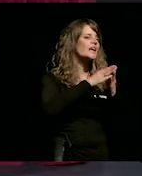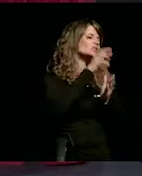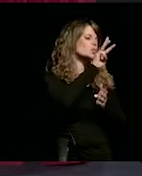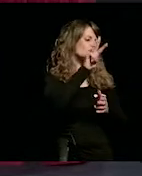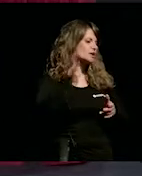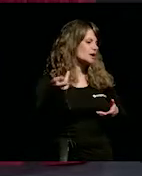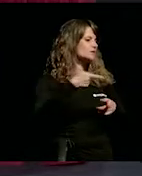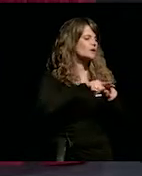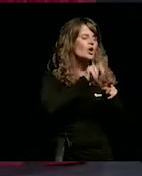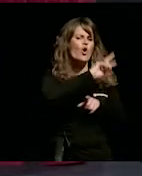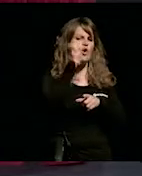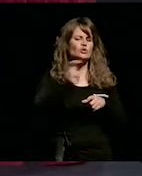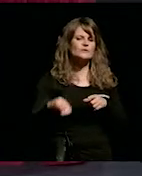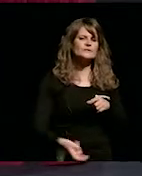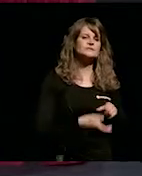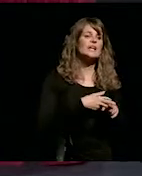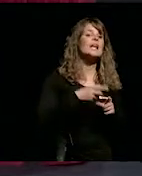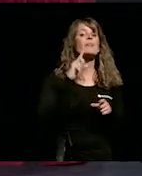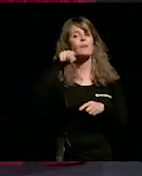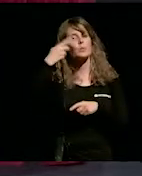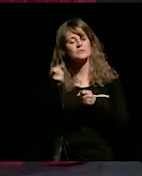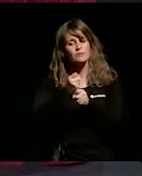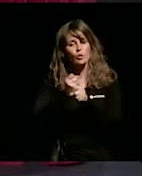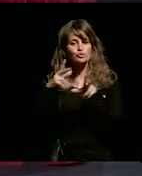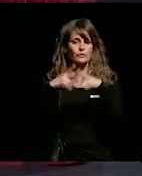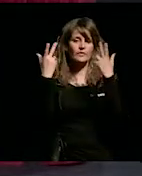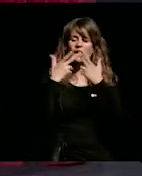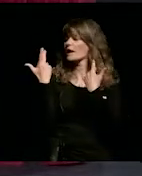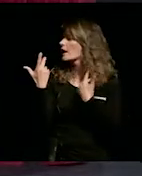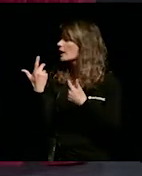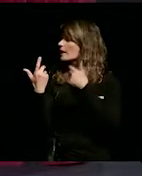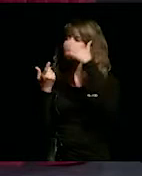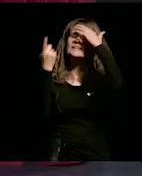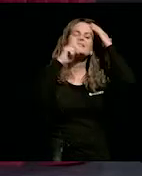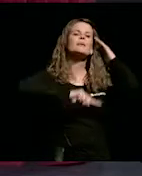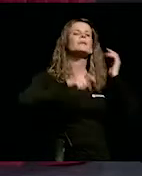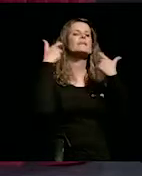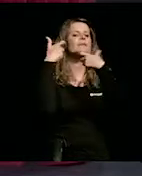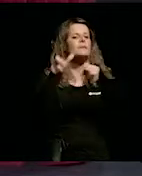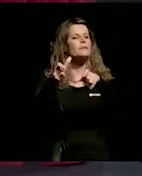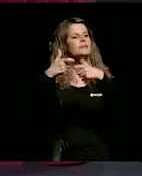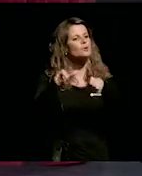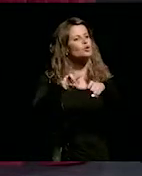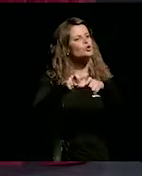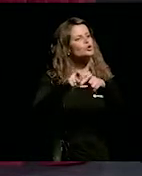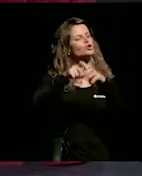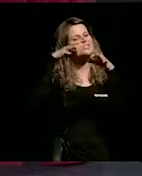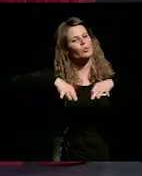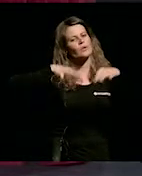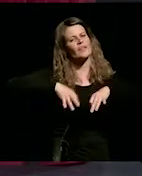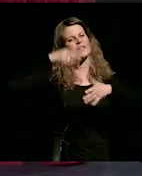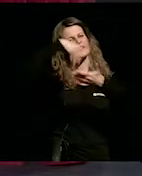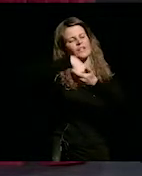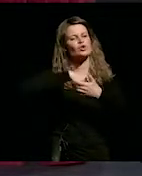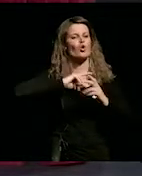Company. Después trabajé en trabajo social y en unidades seguras en hospitales,